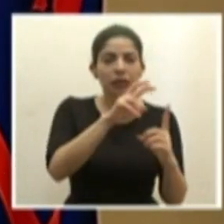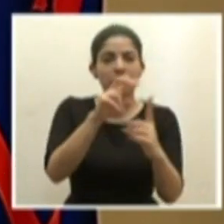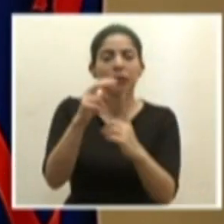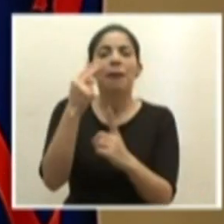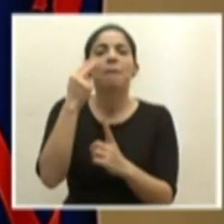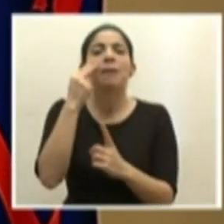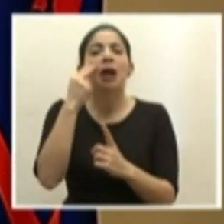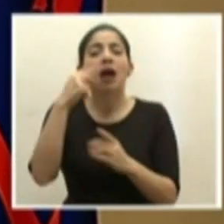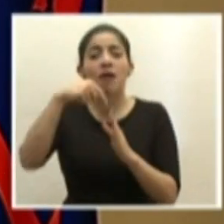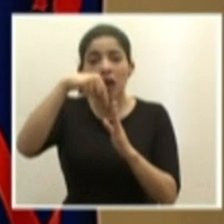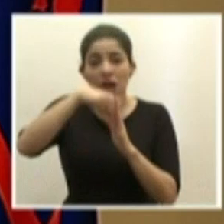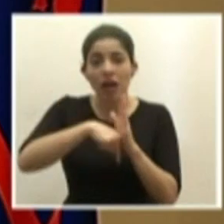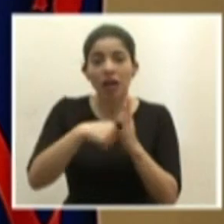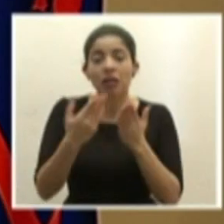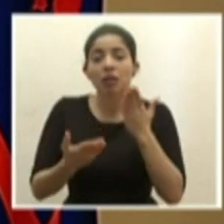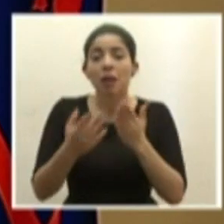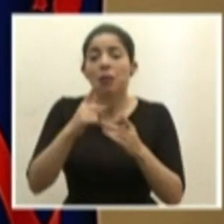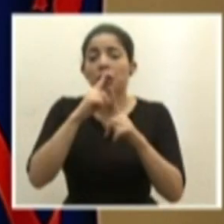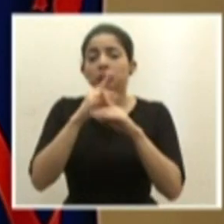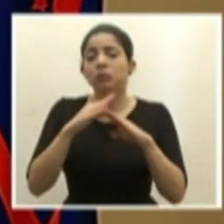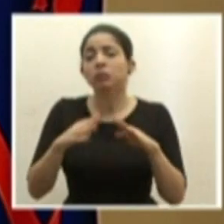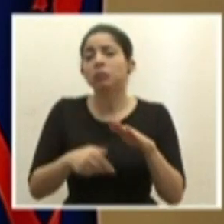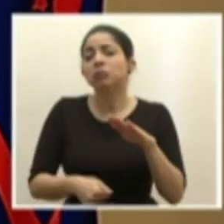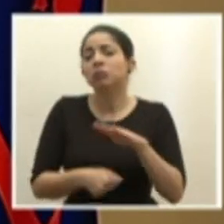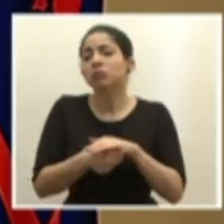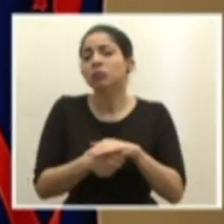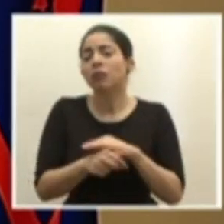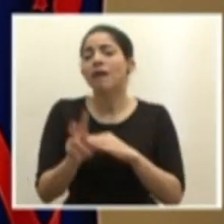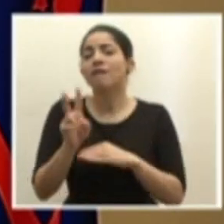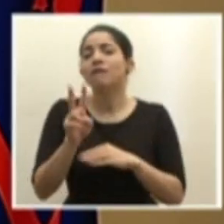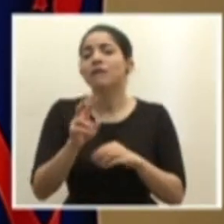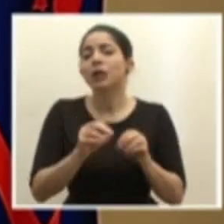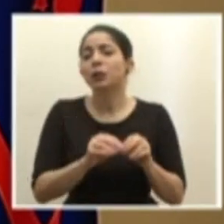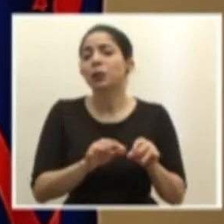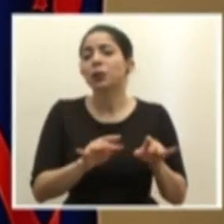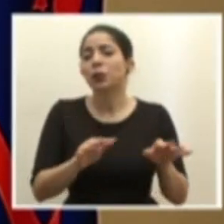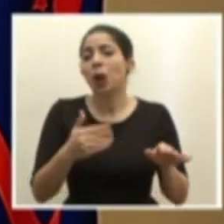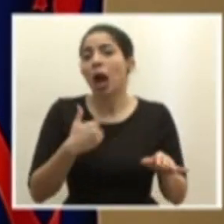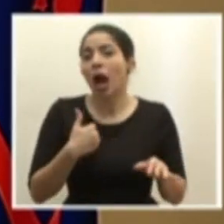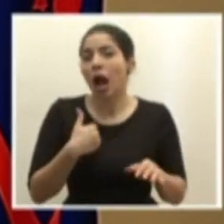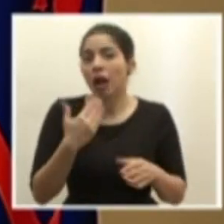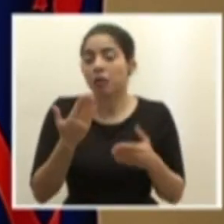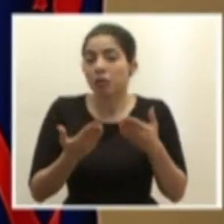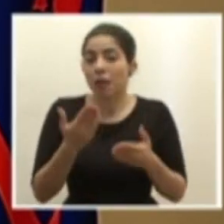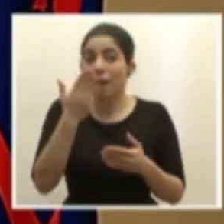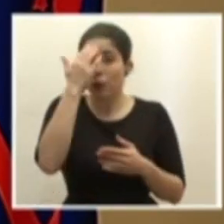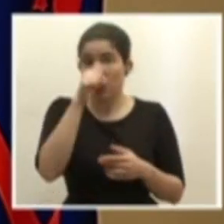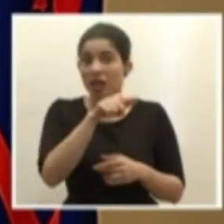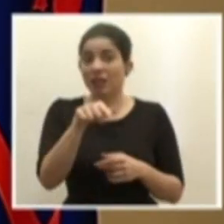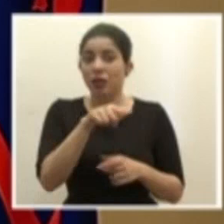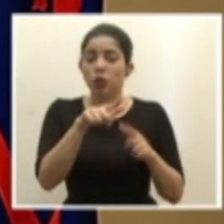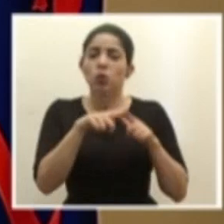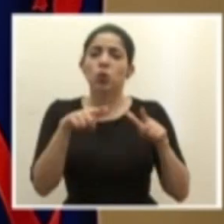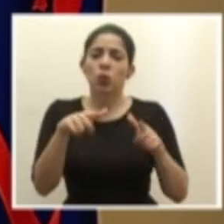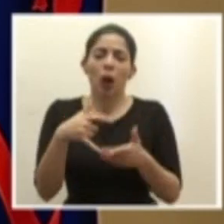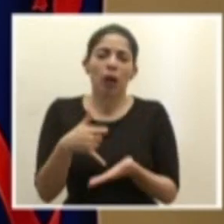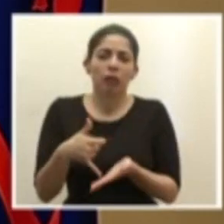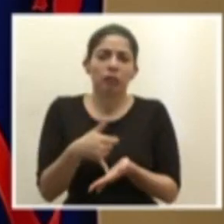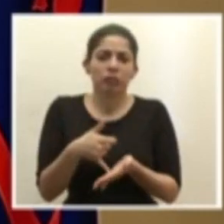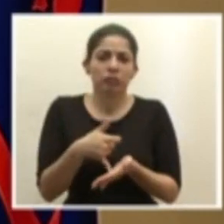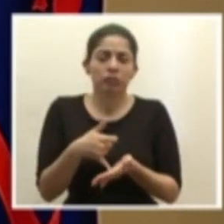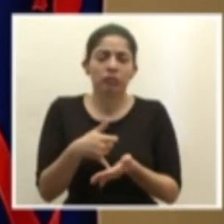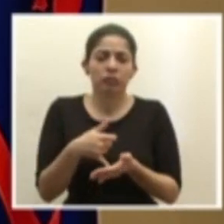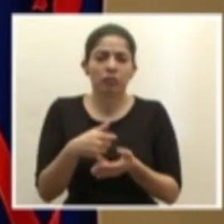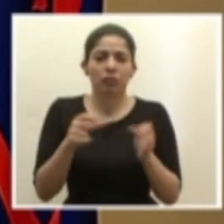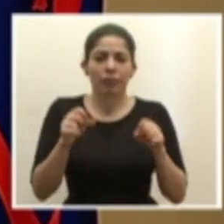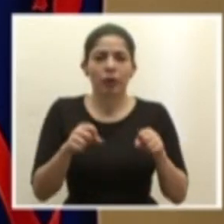de circulación silenciosa del virus en esta comunidad, que se considera como una comunidad vulnerable a